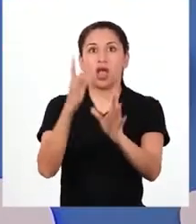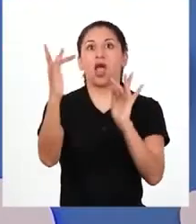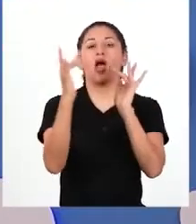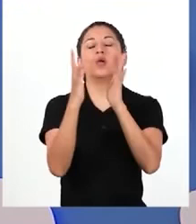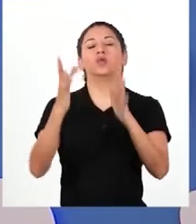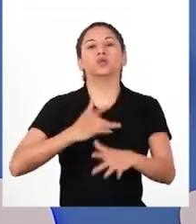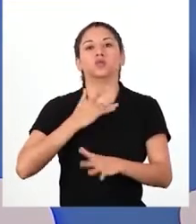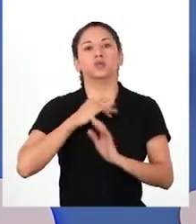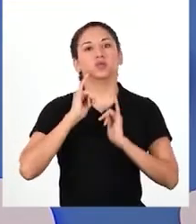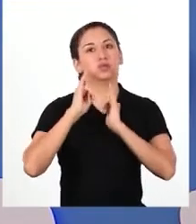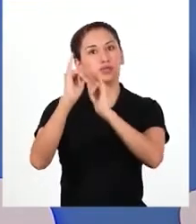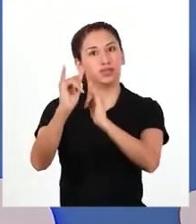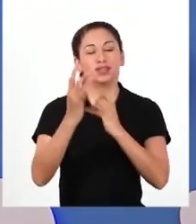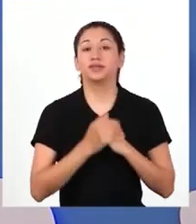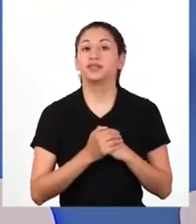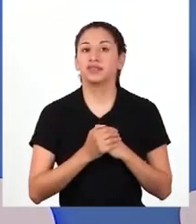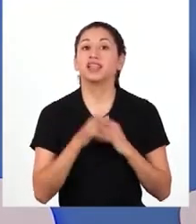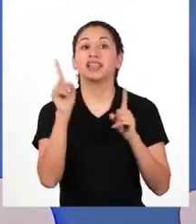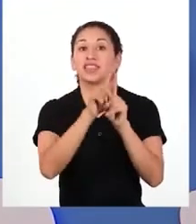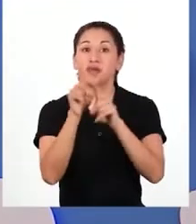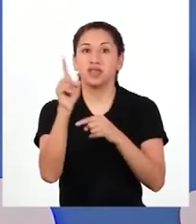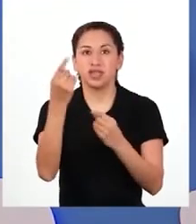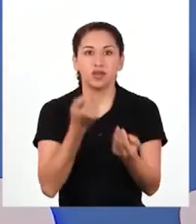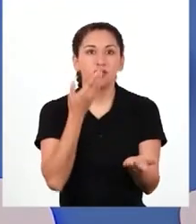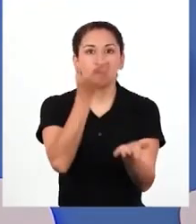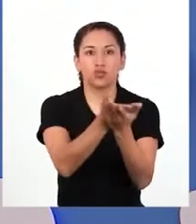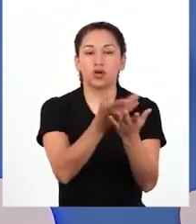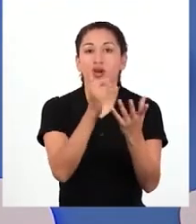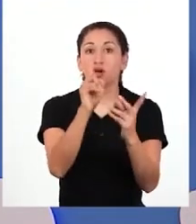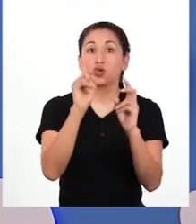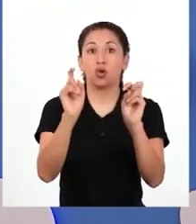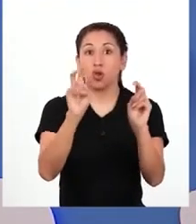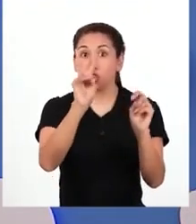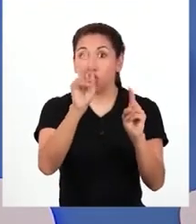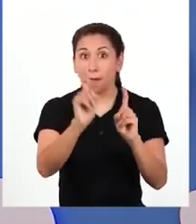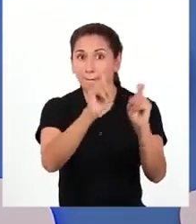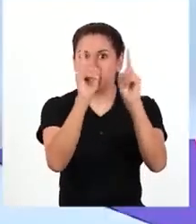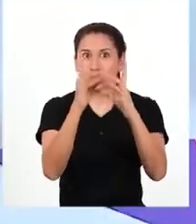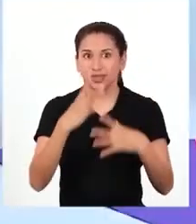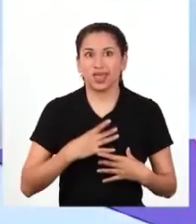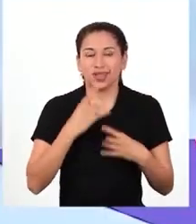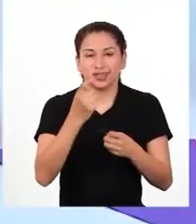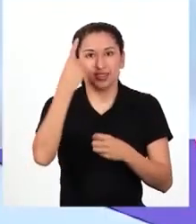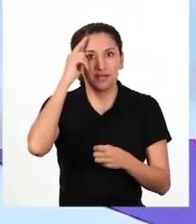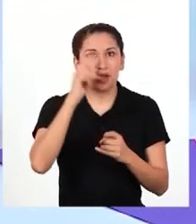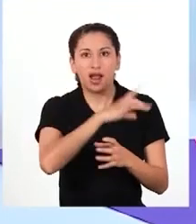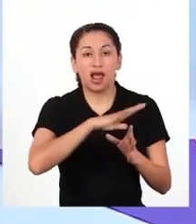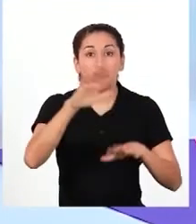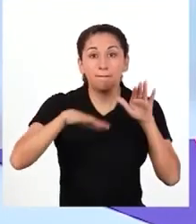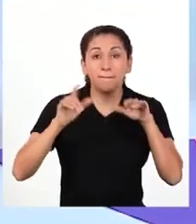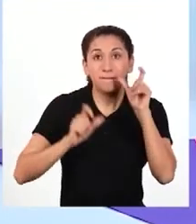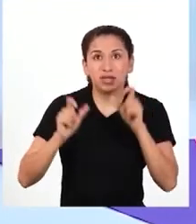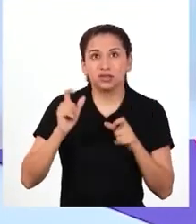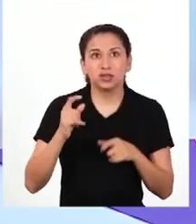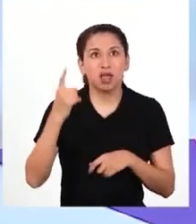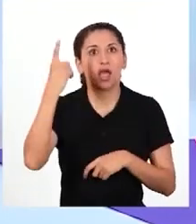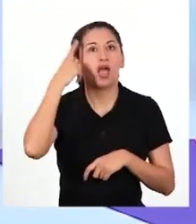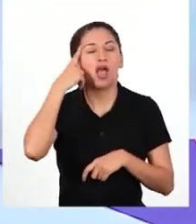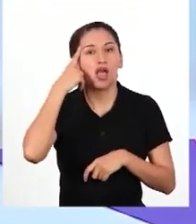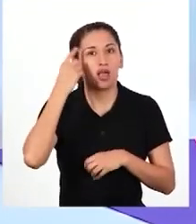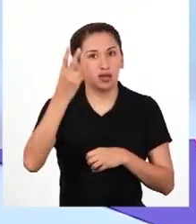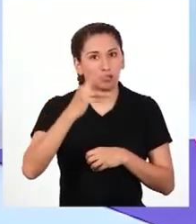ha planteado un par de preguntas muy interesantes para llamar la atención sobre el tema en cuestión. Sí, yo de verdad quería